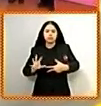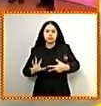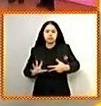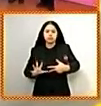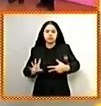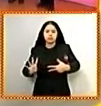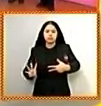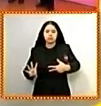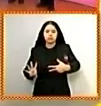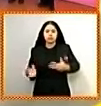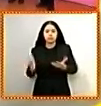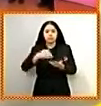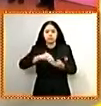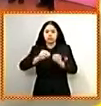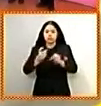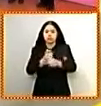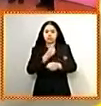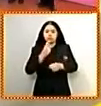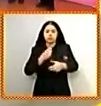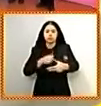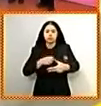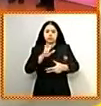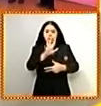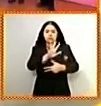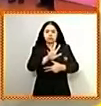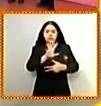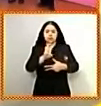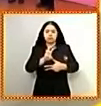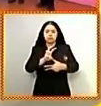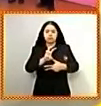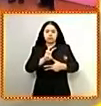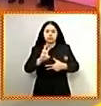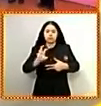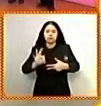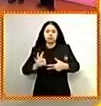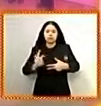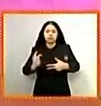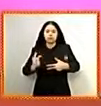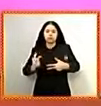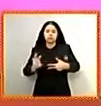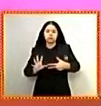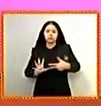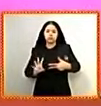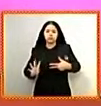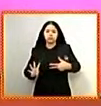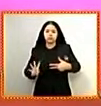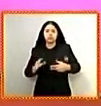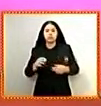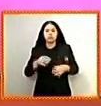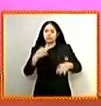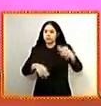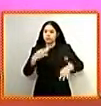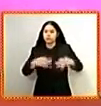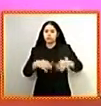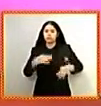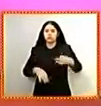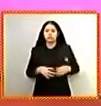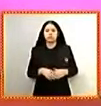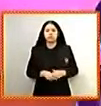54, resultados para Pega 3, 56, 96 y 54. Muchas